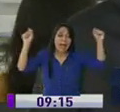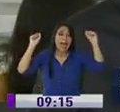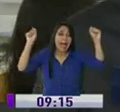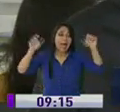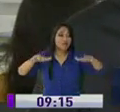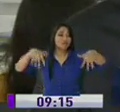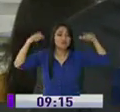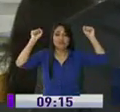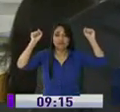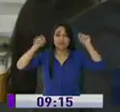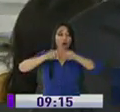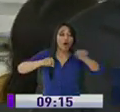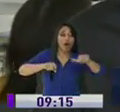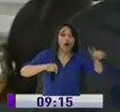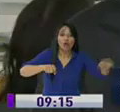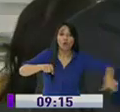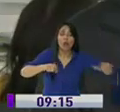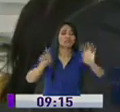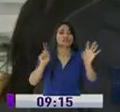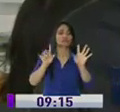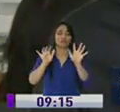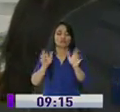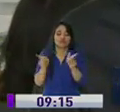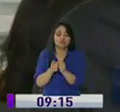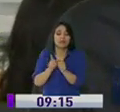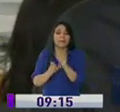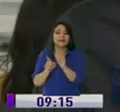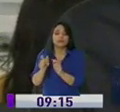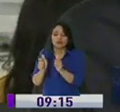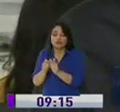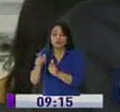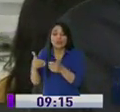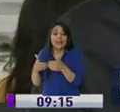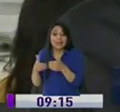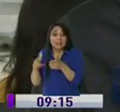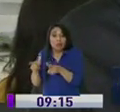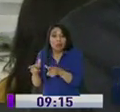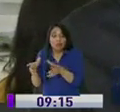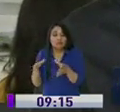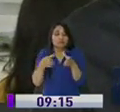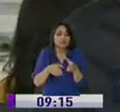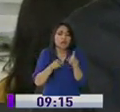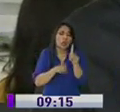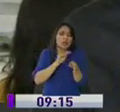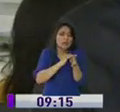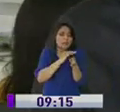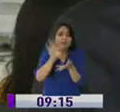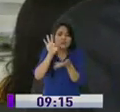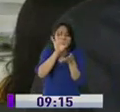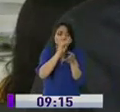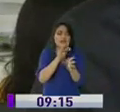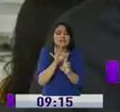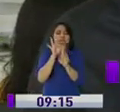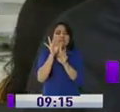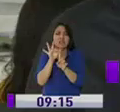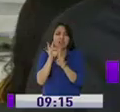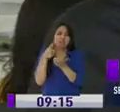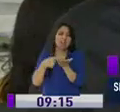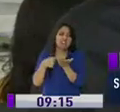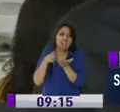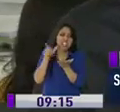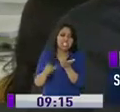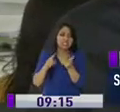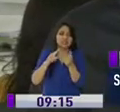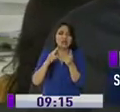hubo en otros espacios, sino que más bien tendremos a sus equipos, como decía, y algunos invitados especiales, principalmente analistas, diplomáticos,